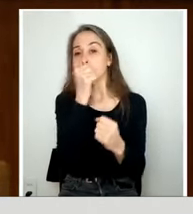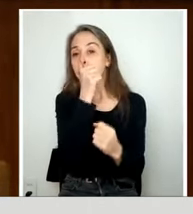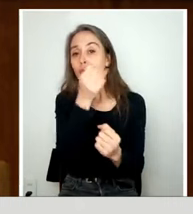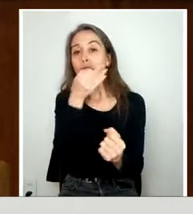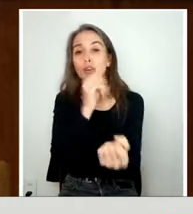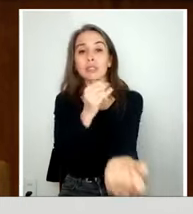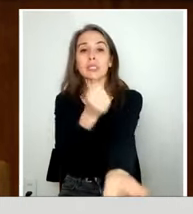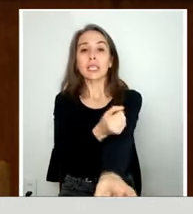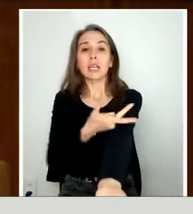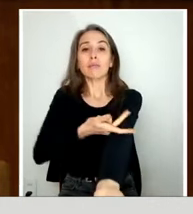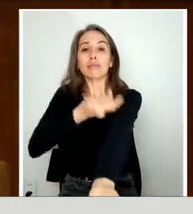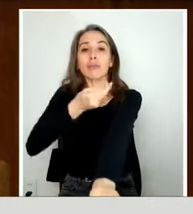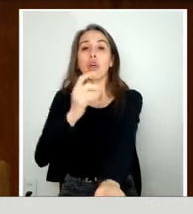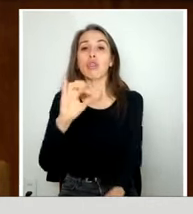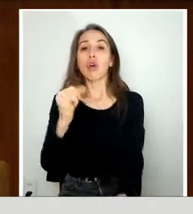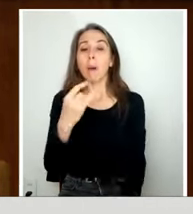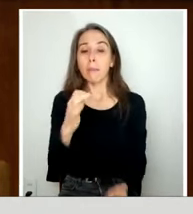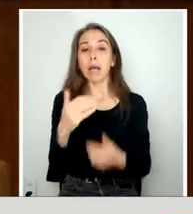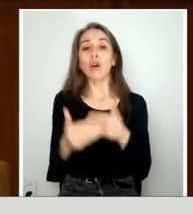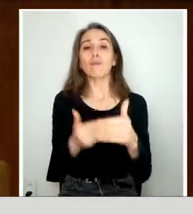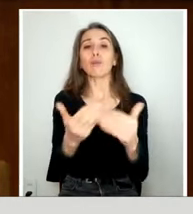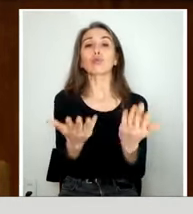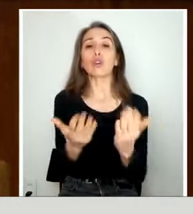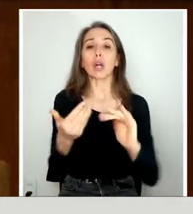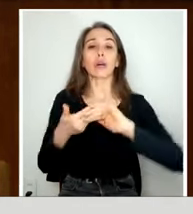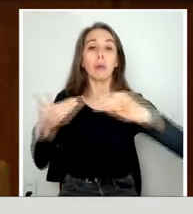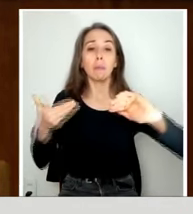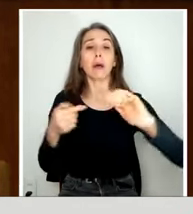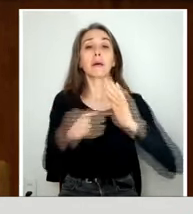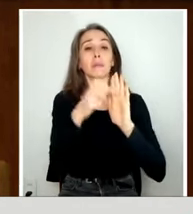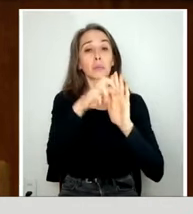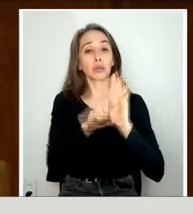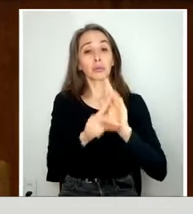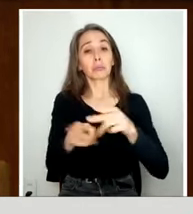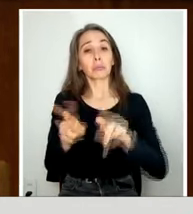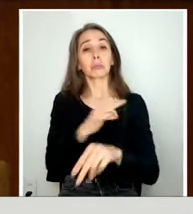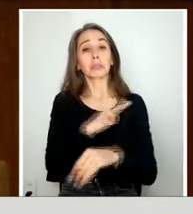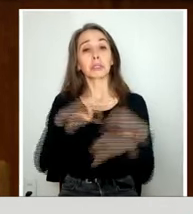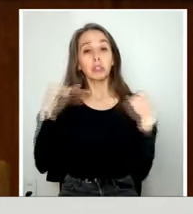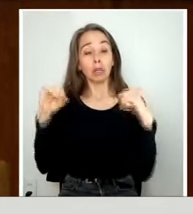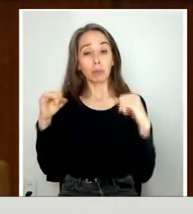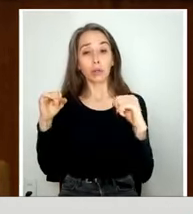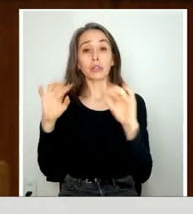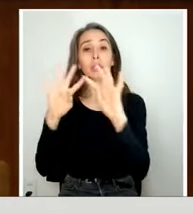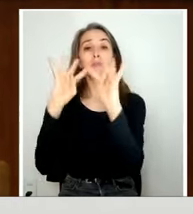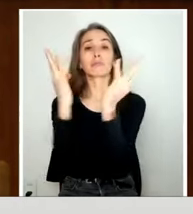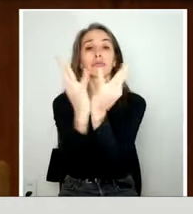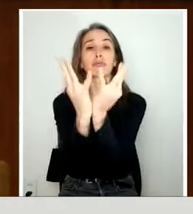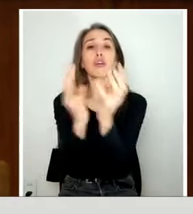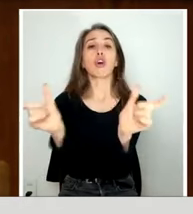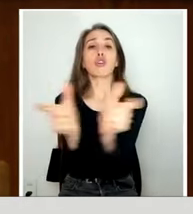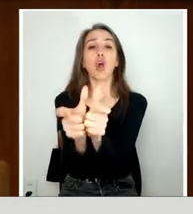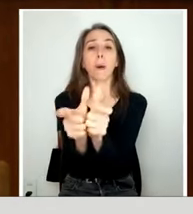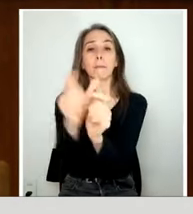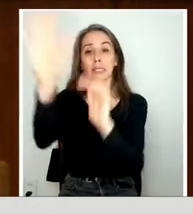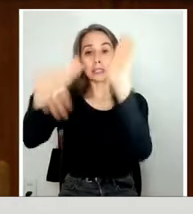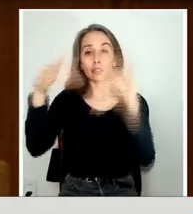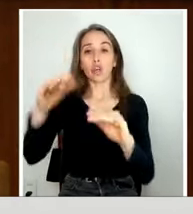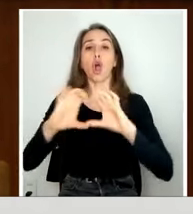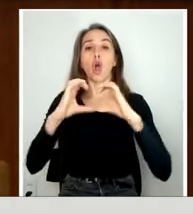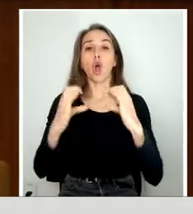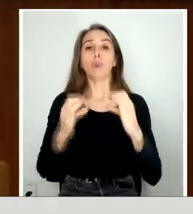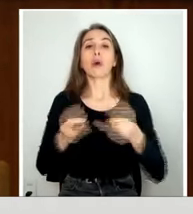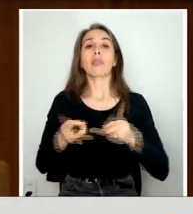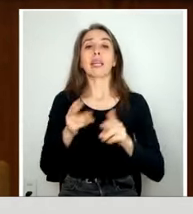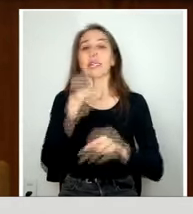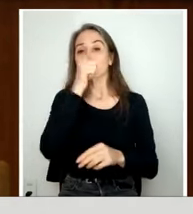decisiones operativas para lo cual se autoriza el Ministerio del deporte para concurrir a la formación de la comisión como una corporación de derecho privado sin fines